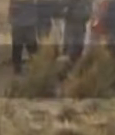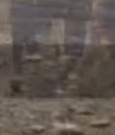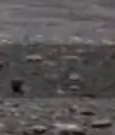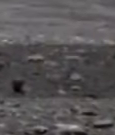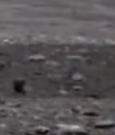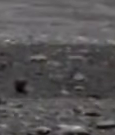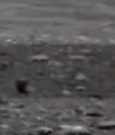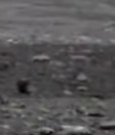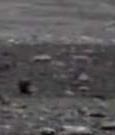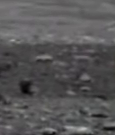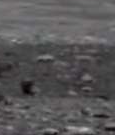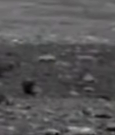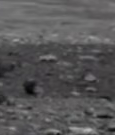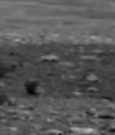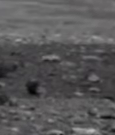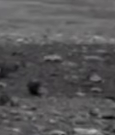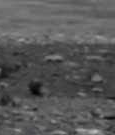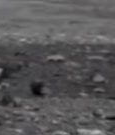jiwara y apatainaja.